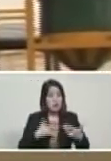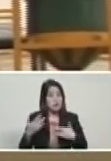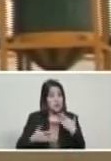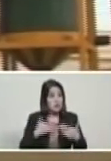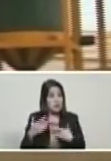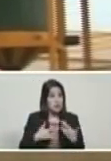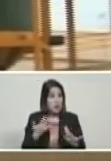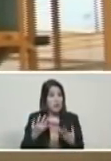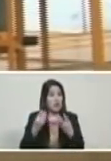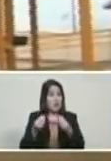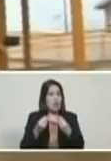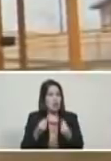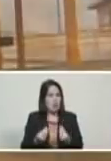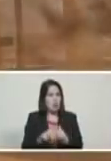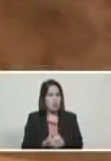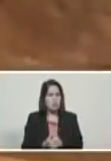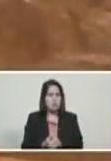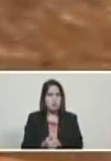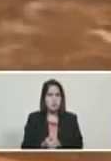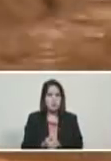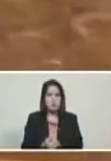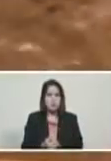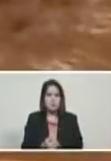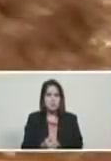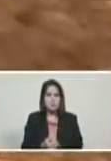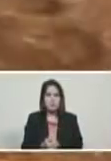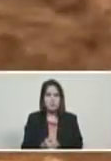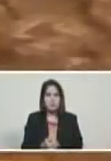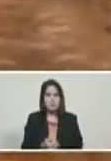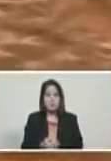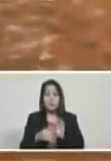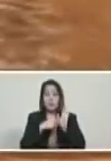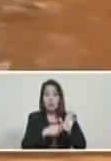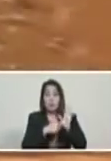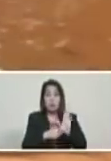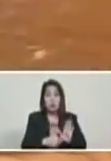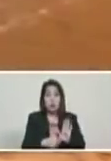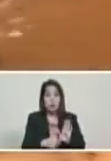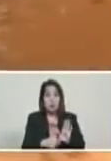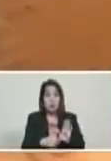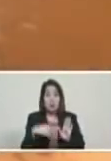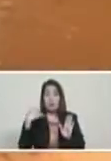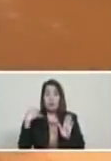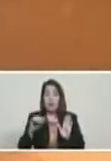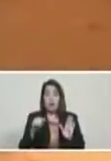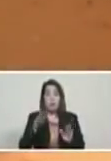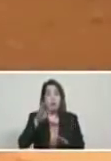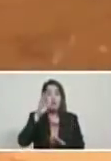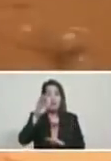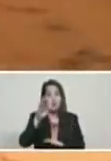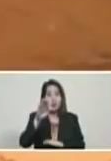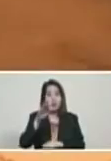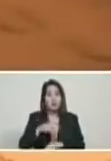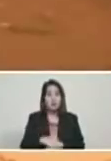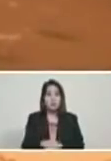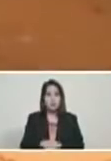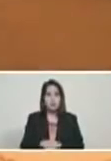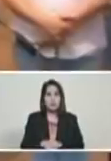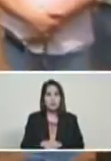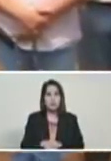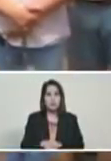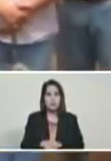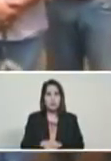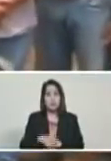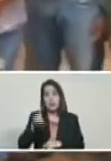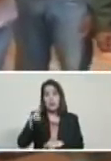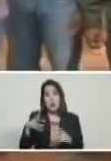son actividades que están demostradas que van para el futuro, ministro. También me